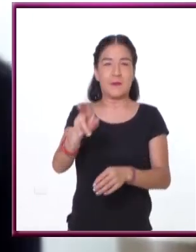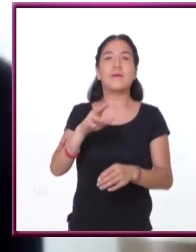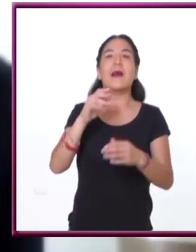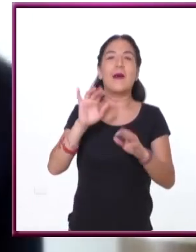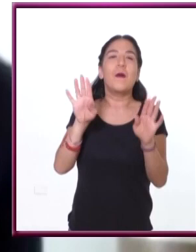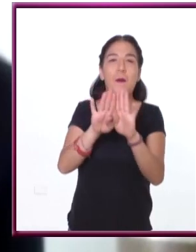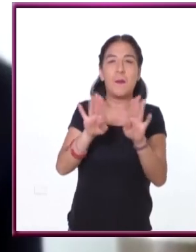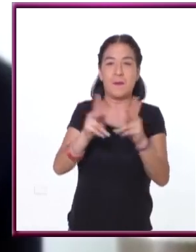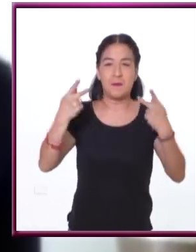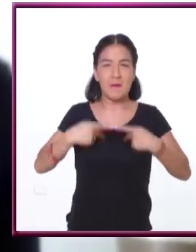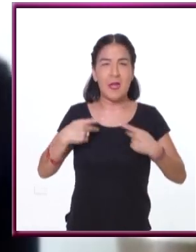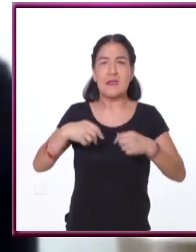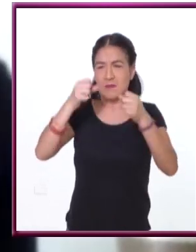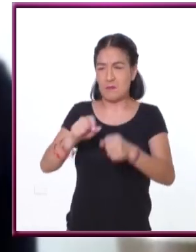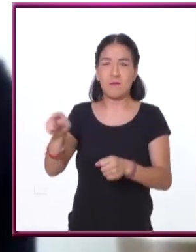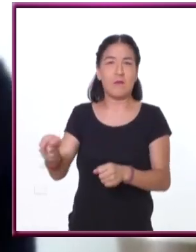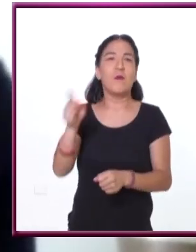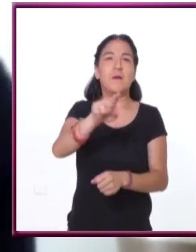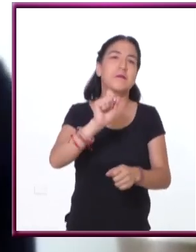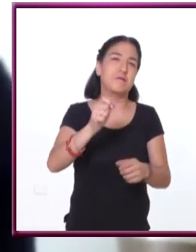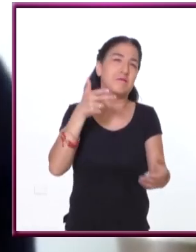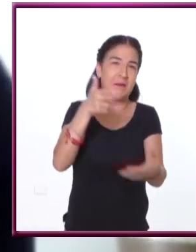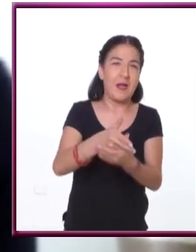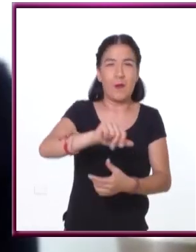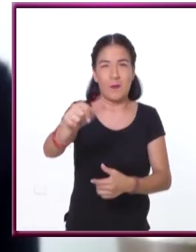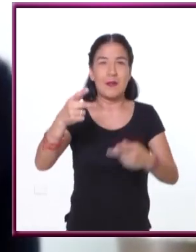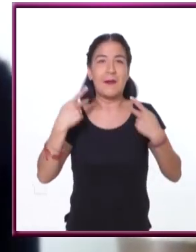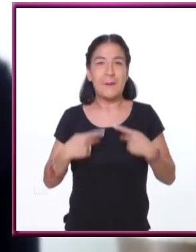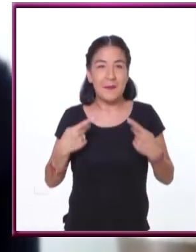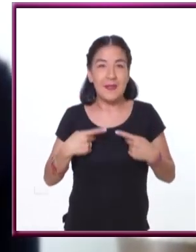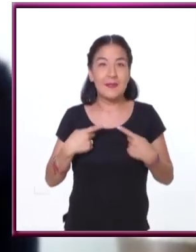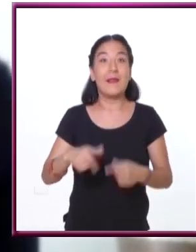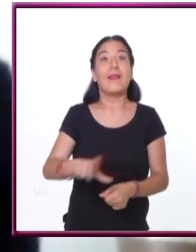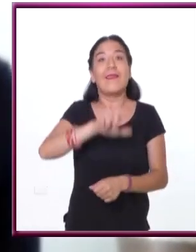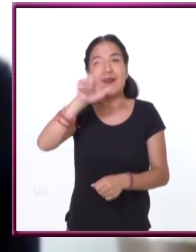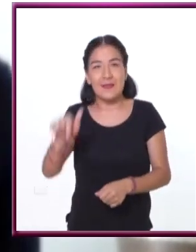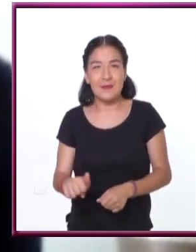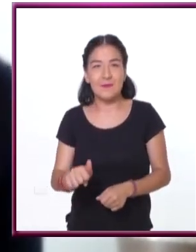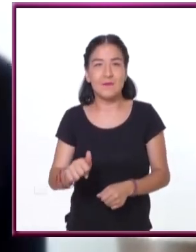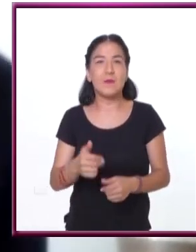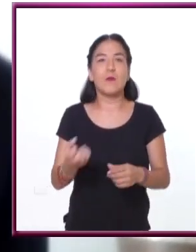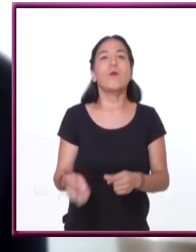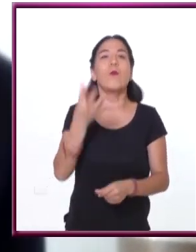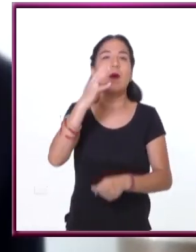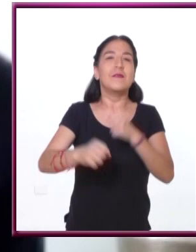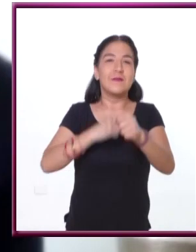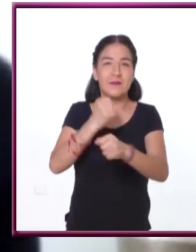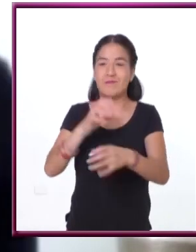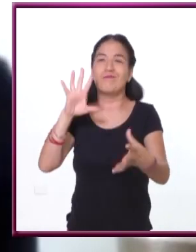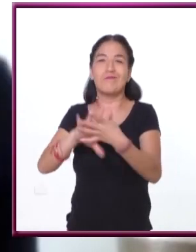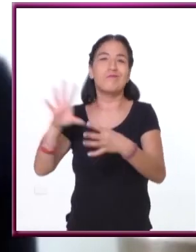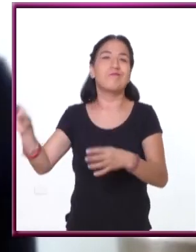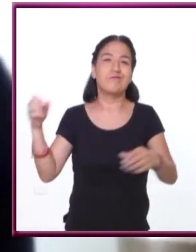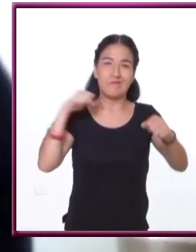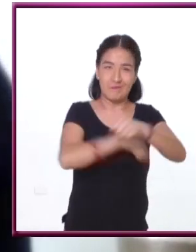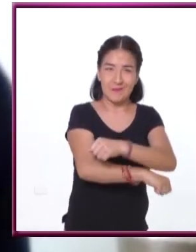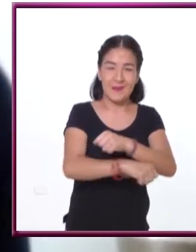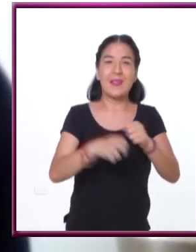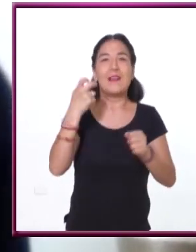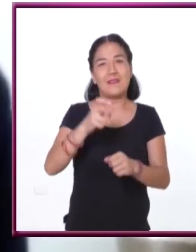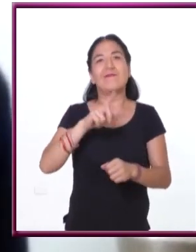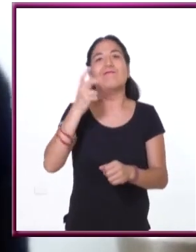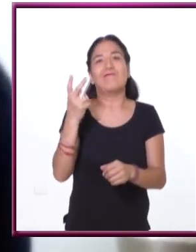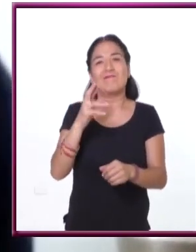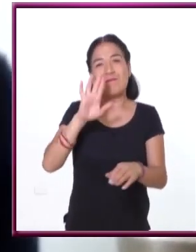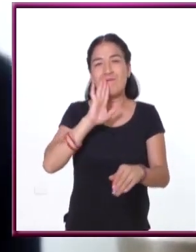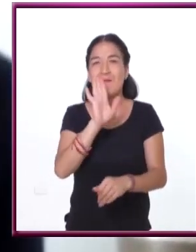efectivamente una persona privó de la vida a otra y después cuántos años de cárcel le van a corresponder por